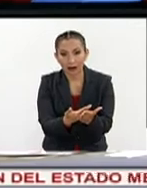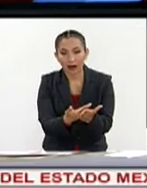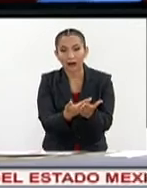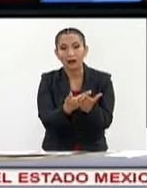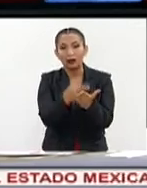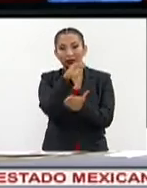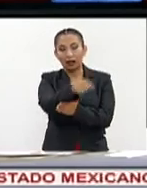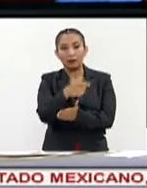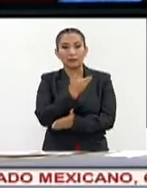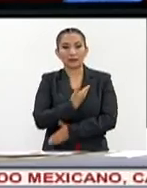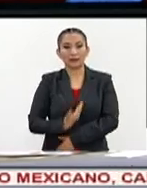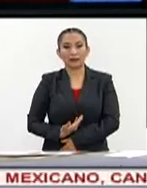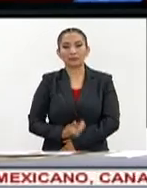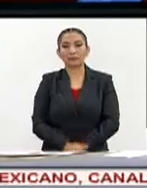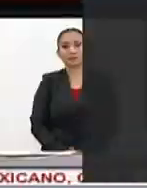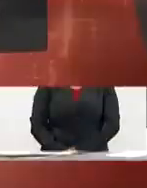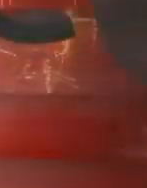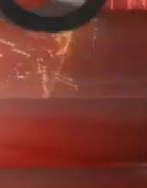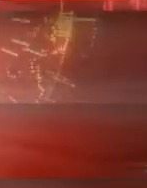primordial del Ejecutivo.